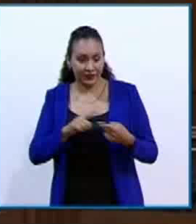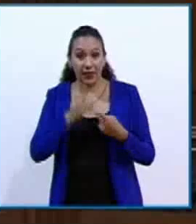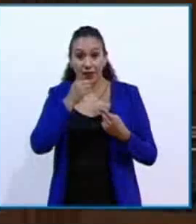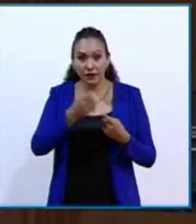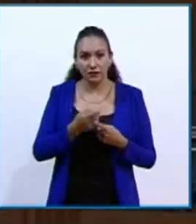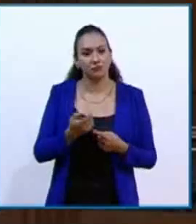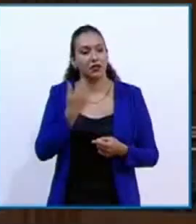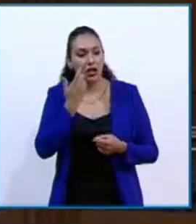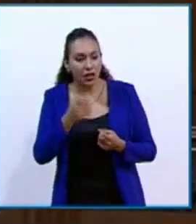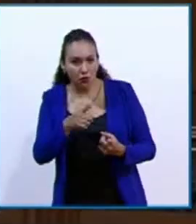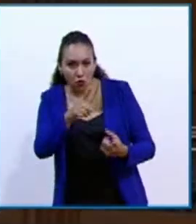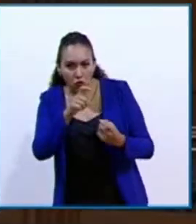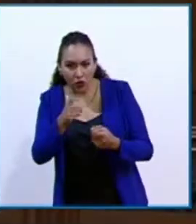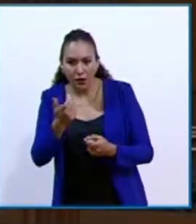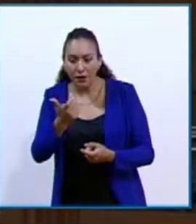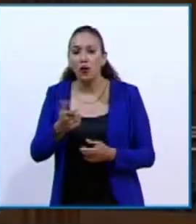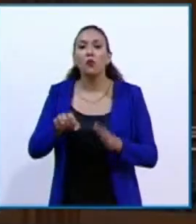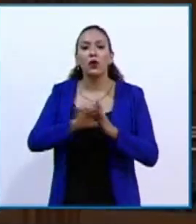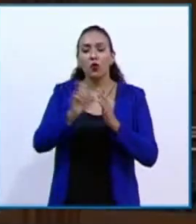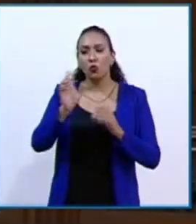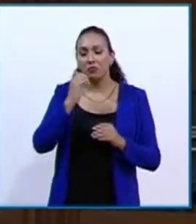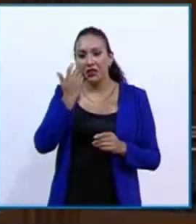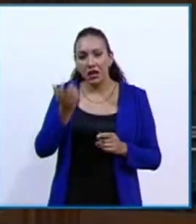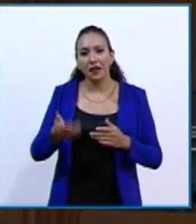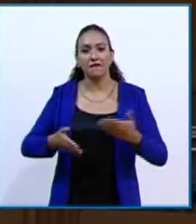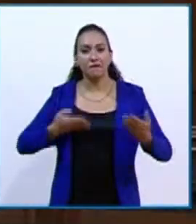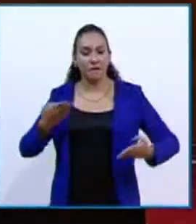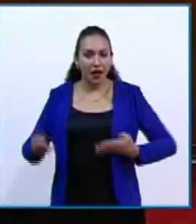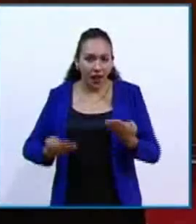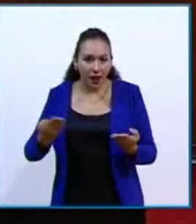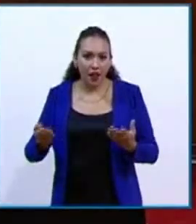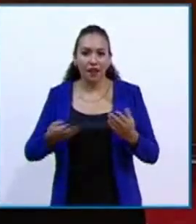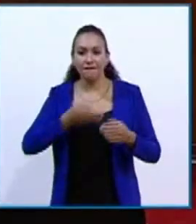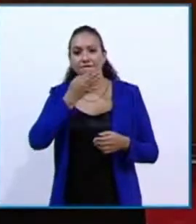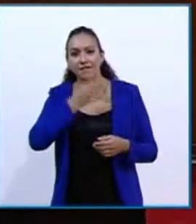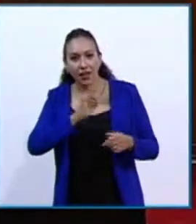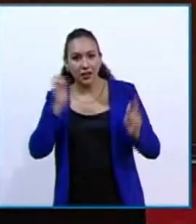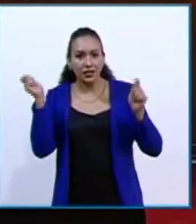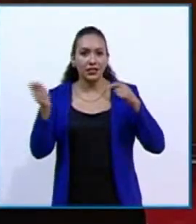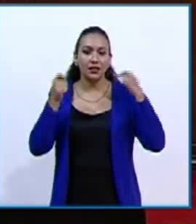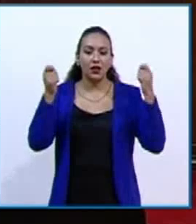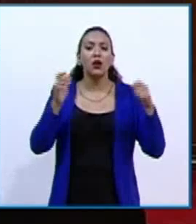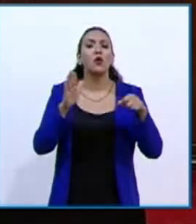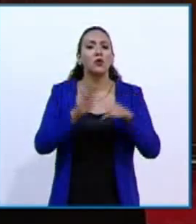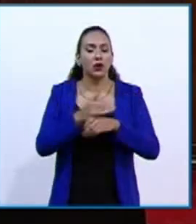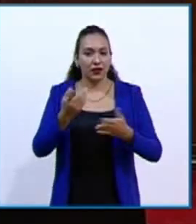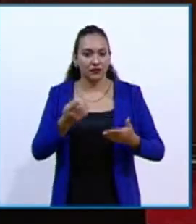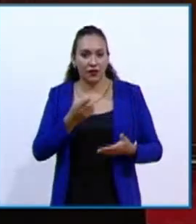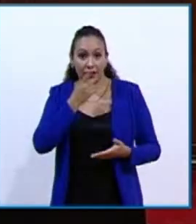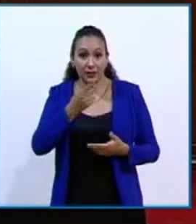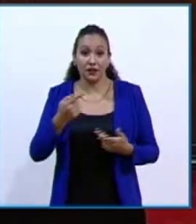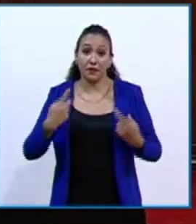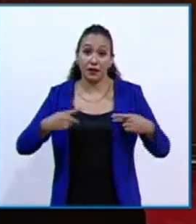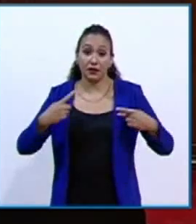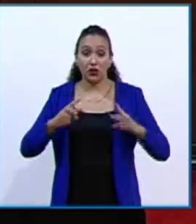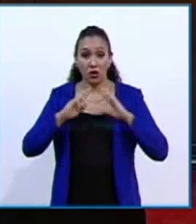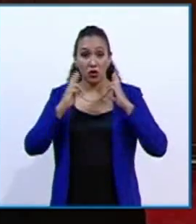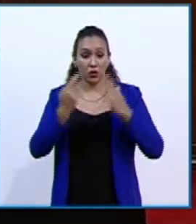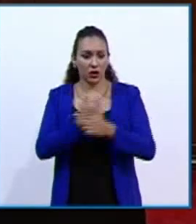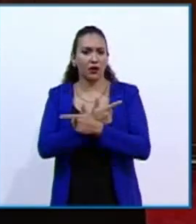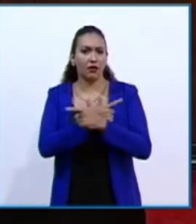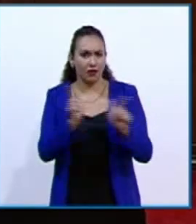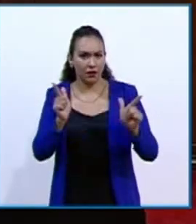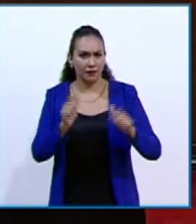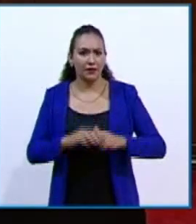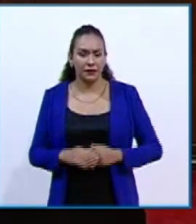organizar y realizar bailes, fiestas, espectáculos o festividades. Esto porque vulneraban el derecho a la libertad de reunión. Invalidó